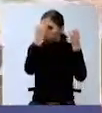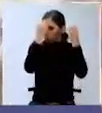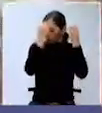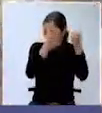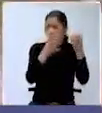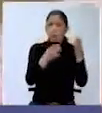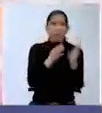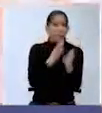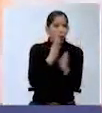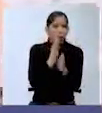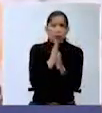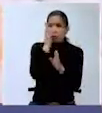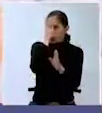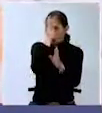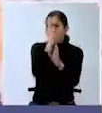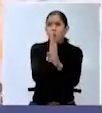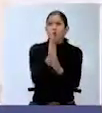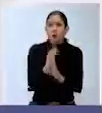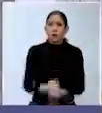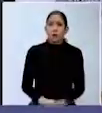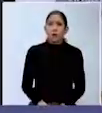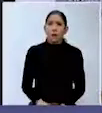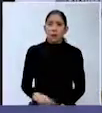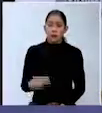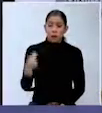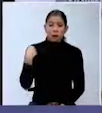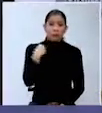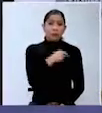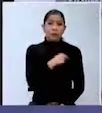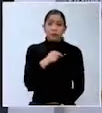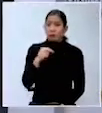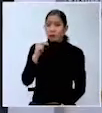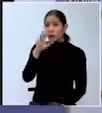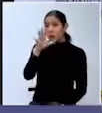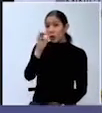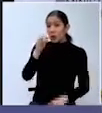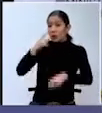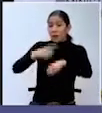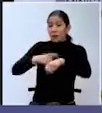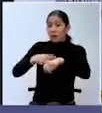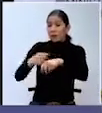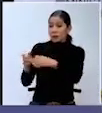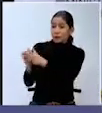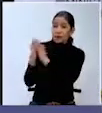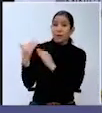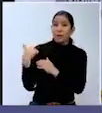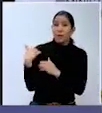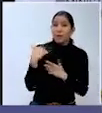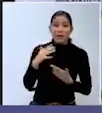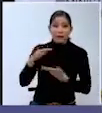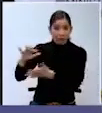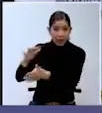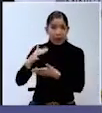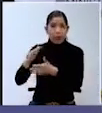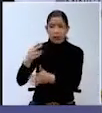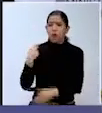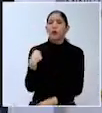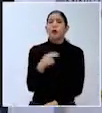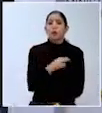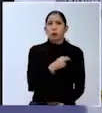contrato. Nosotros, esas 50 entregas que hemos sido adjudicados, deberíamos haber hecho entregas